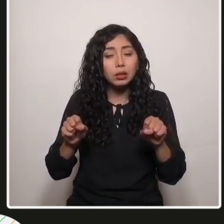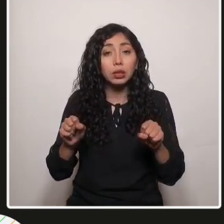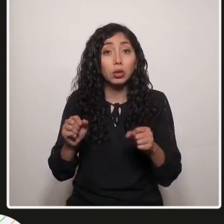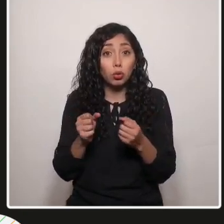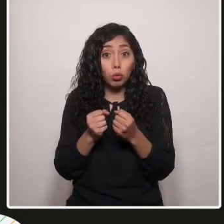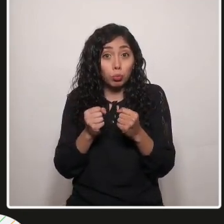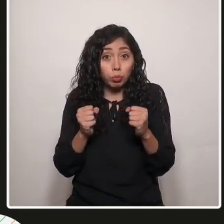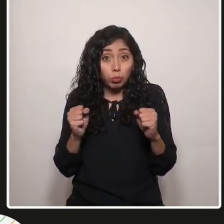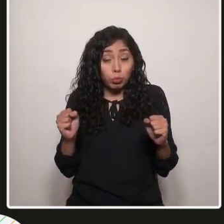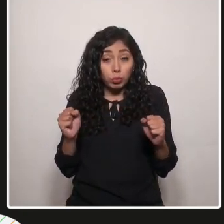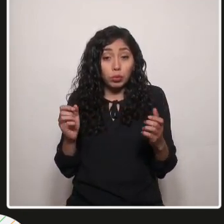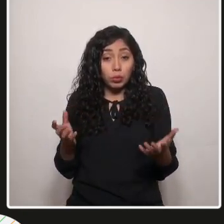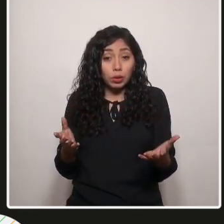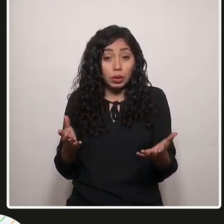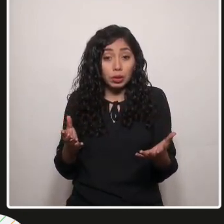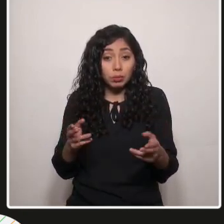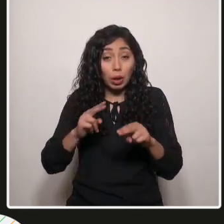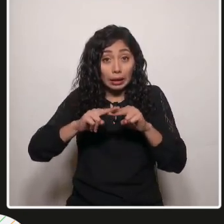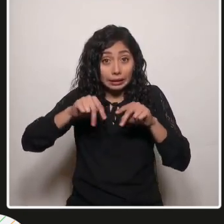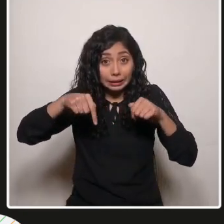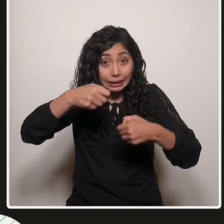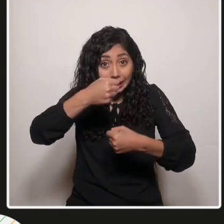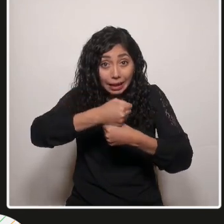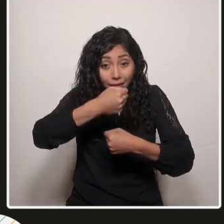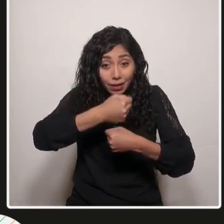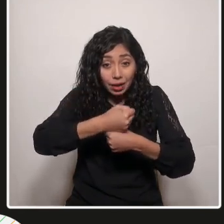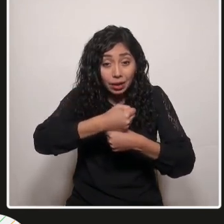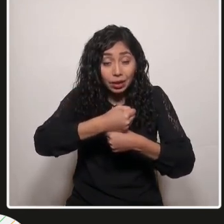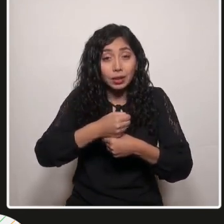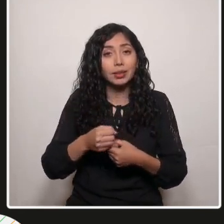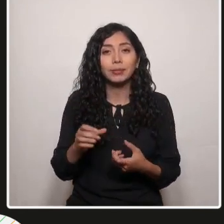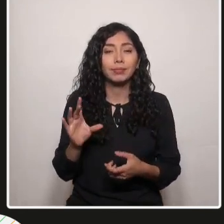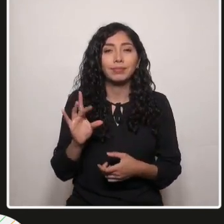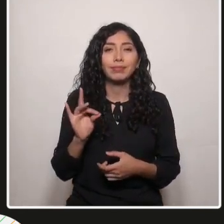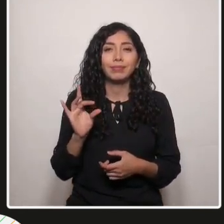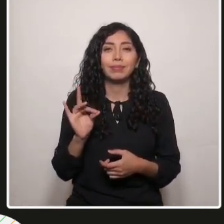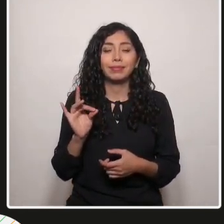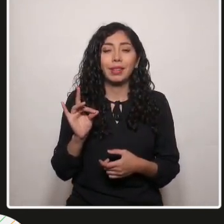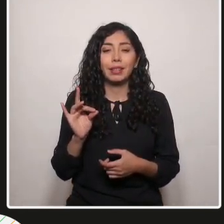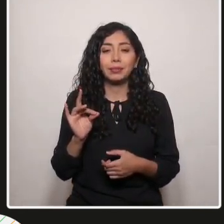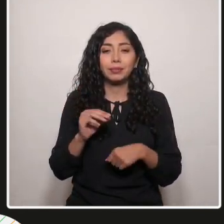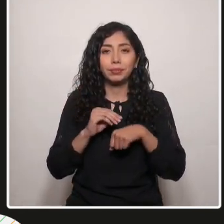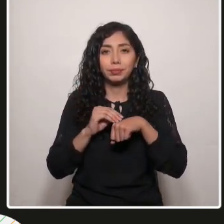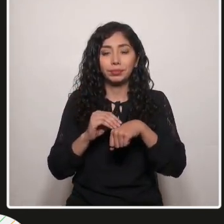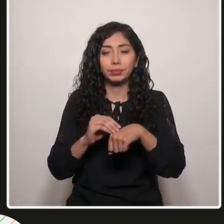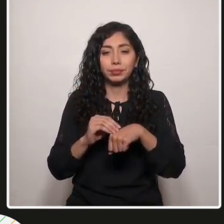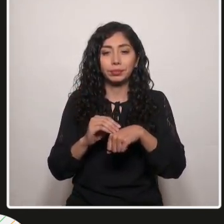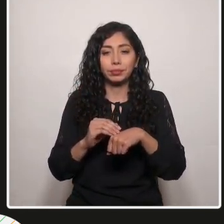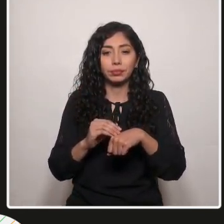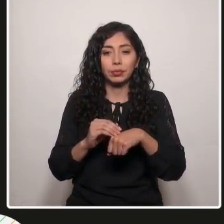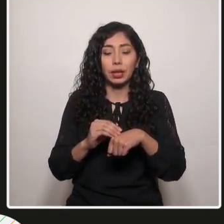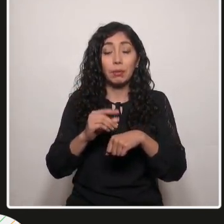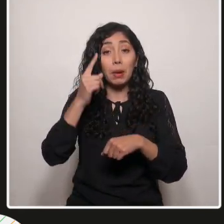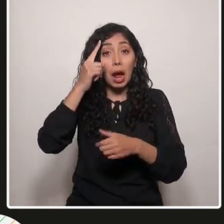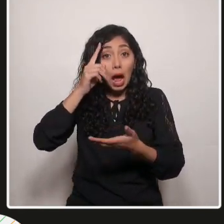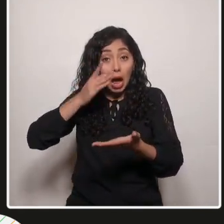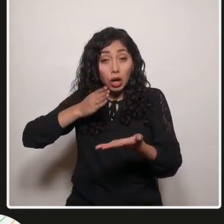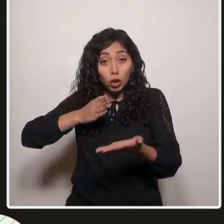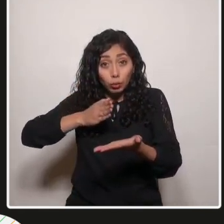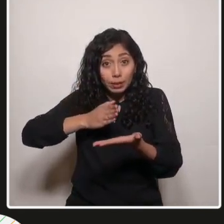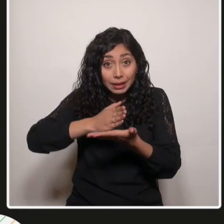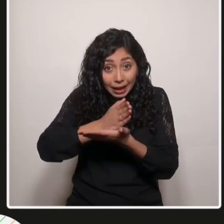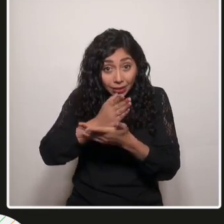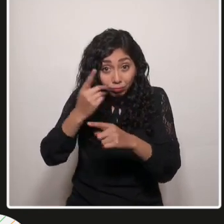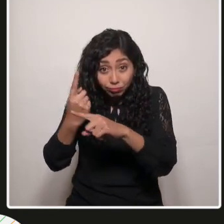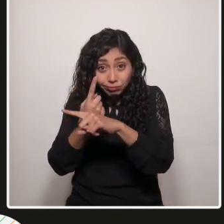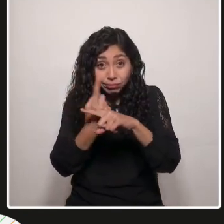de iniciar este trabajo eligiendo a 2 personas para iniciar la conversación